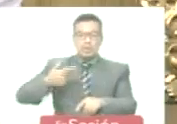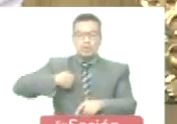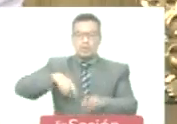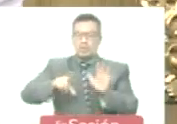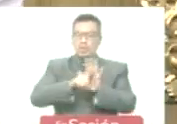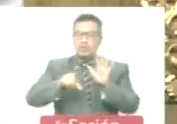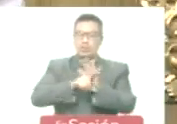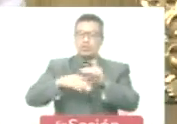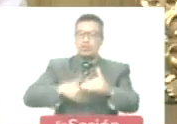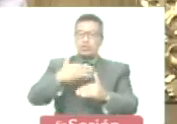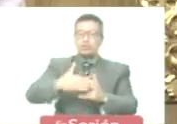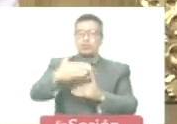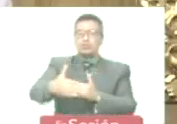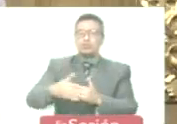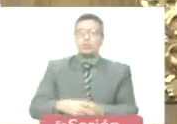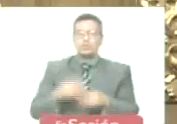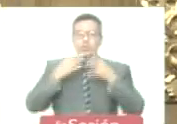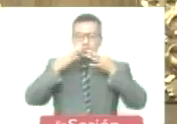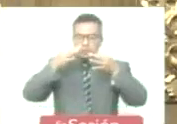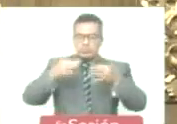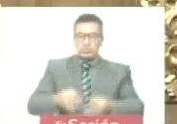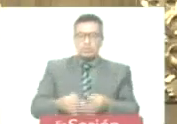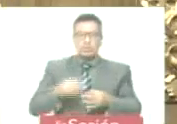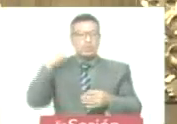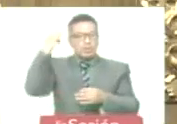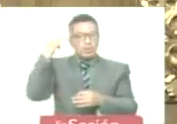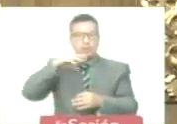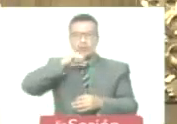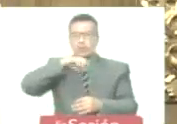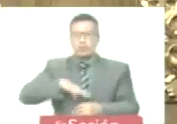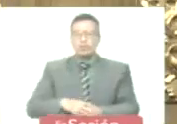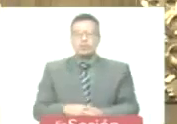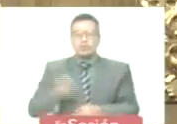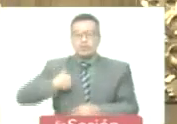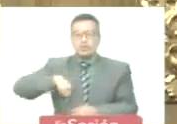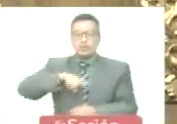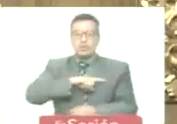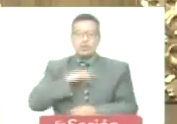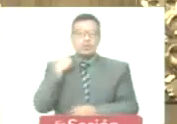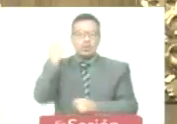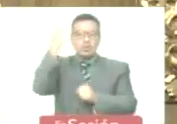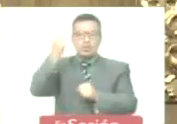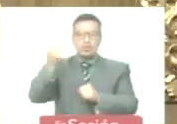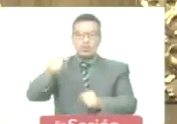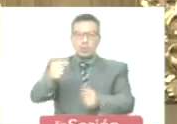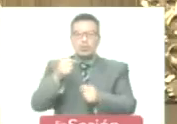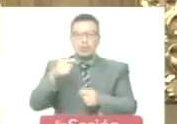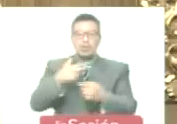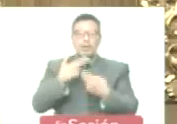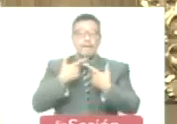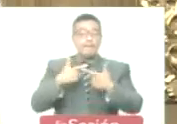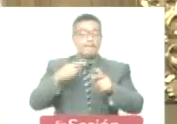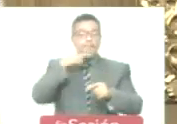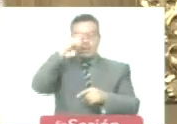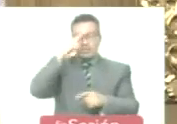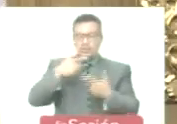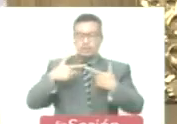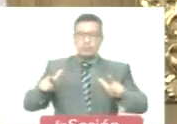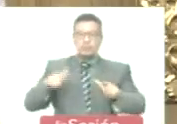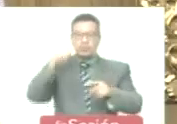nos trasciendan y asegurarnos de que la memoria histórica, nuestros héroes y nuestro Padre Libertador sea